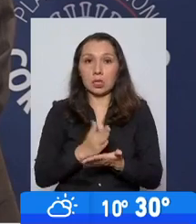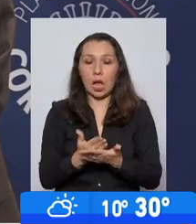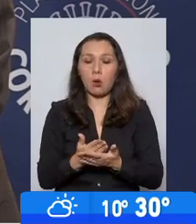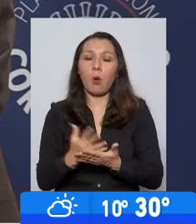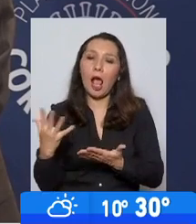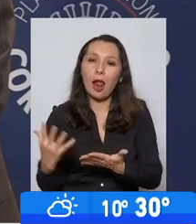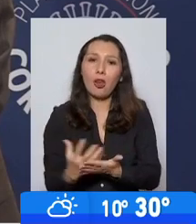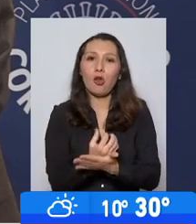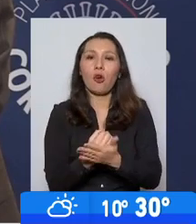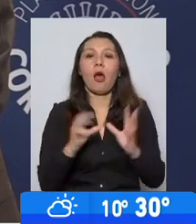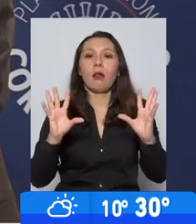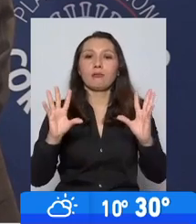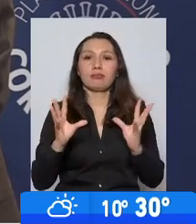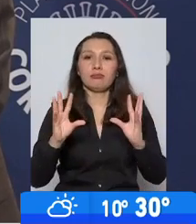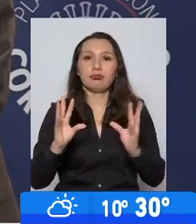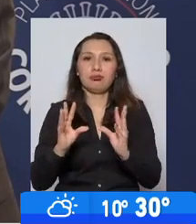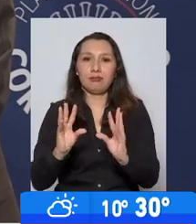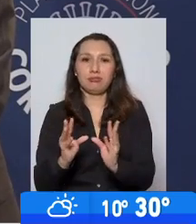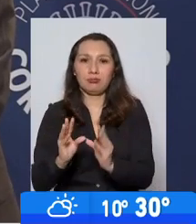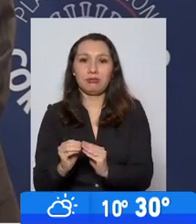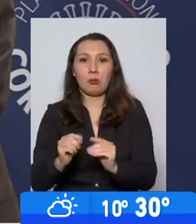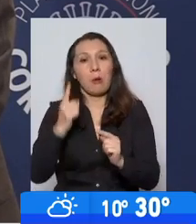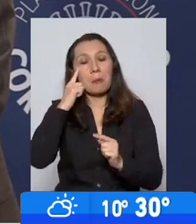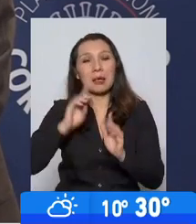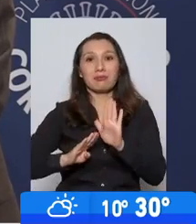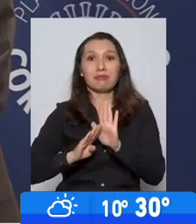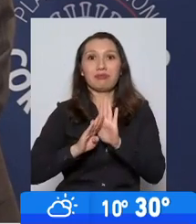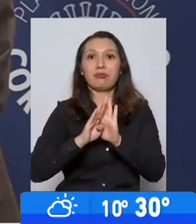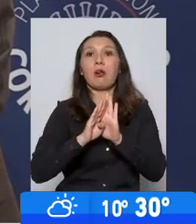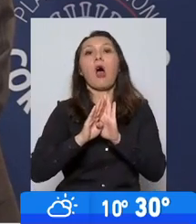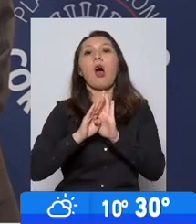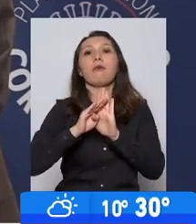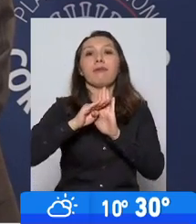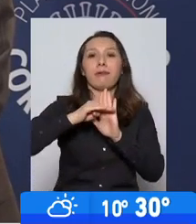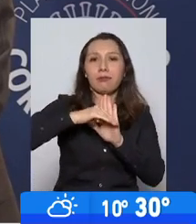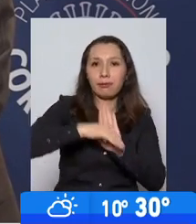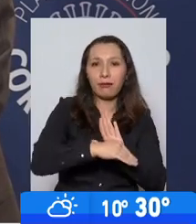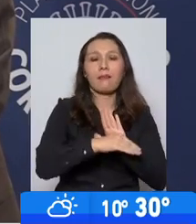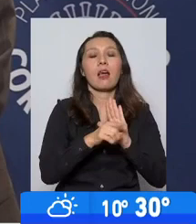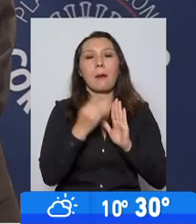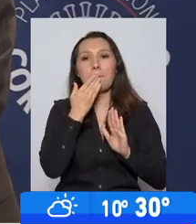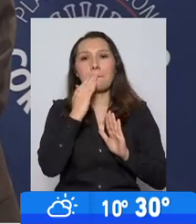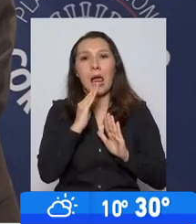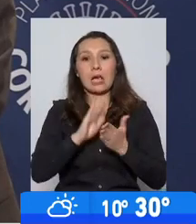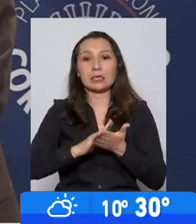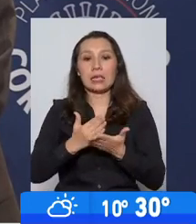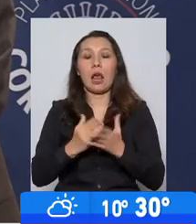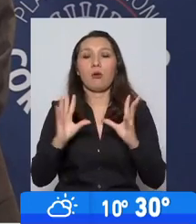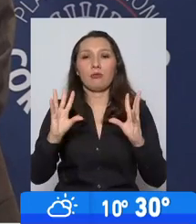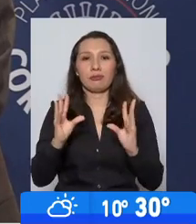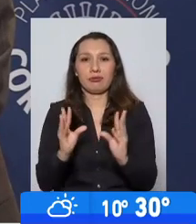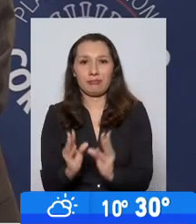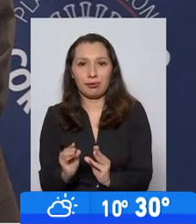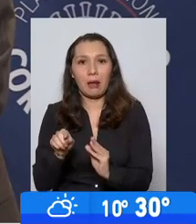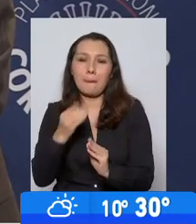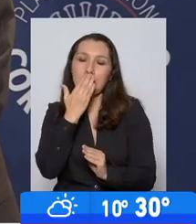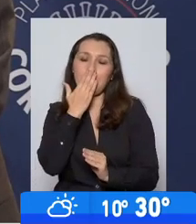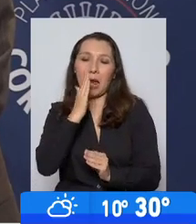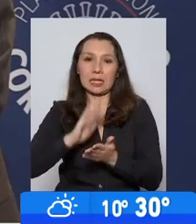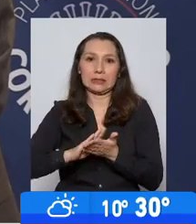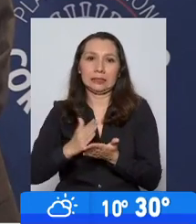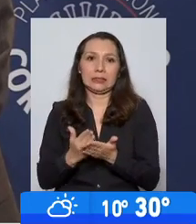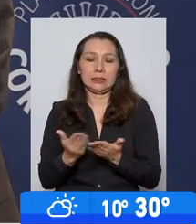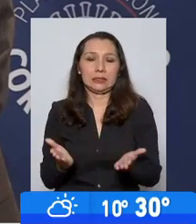han logrado de alguna manera romper la curva, permitir que su situación sanitaria vaya